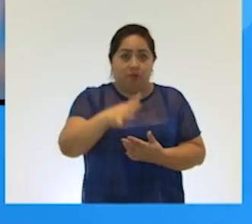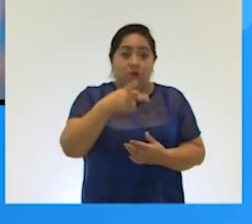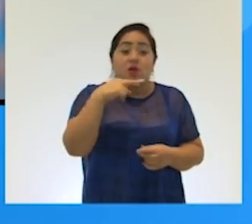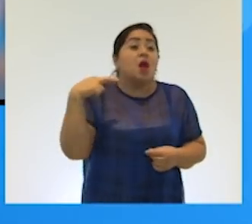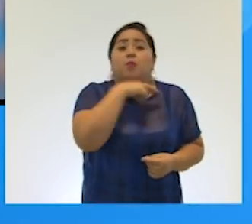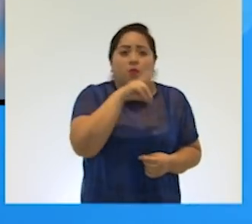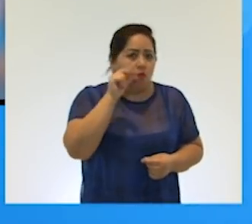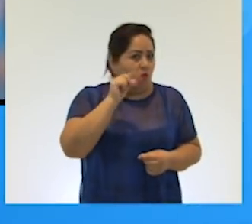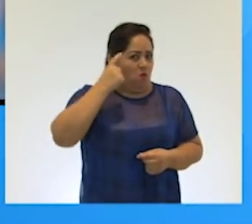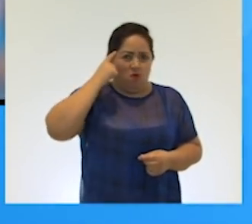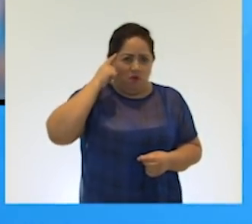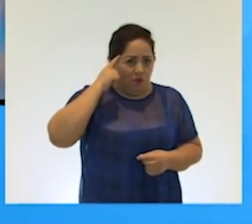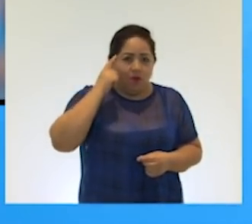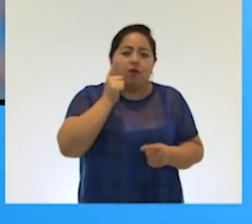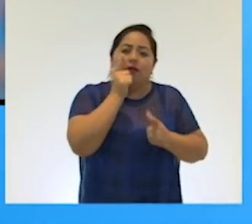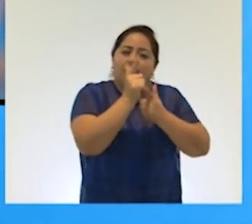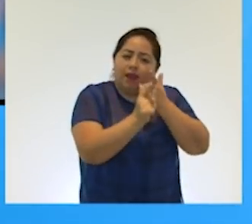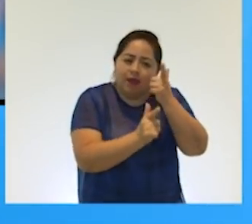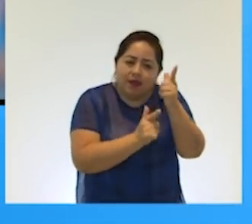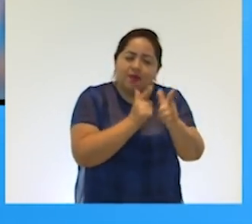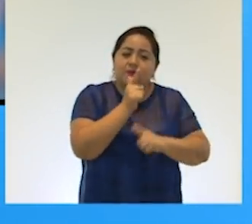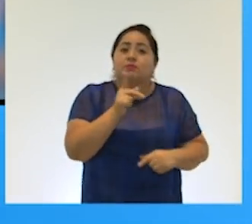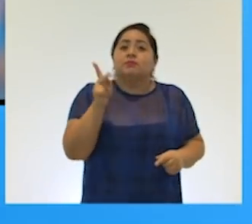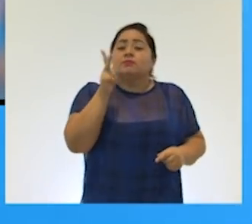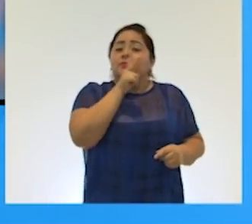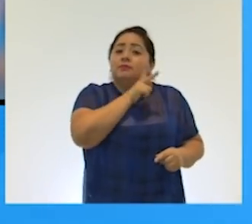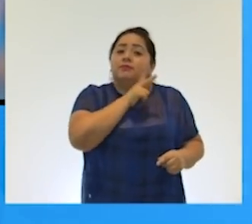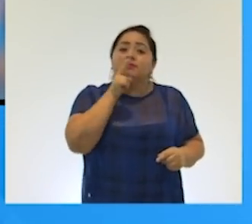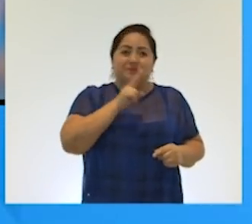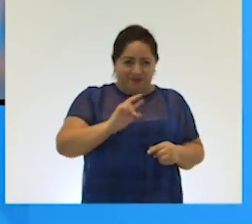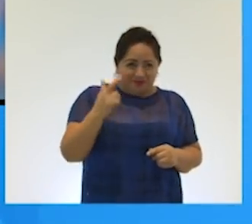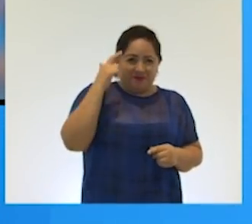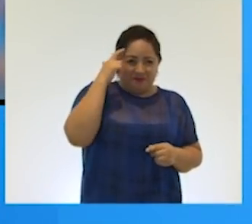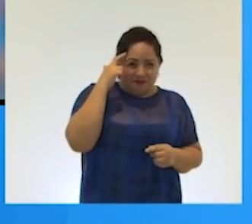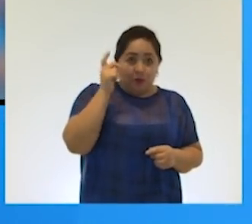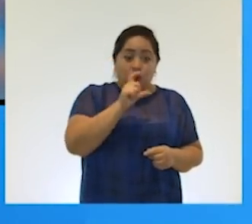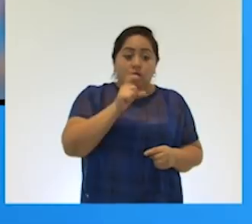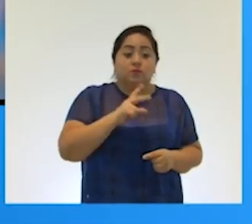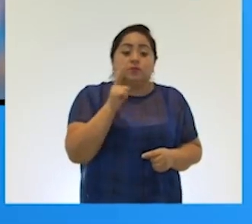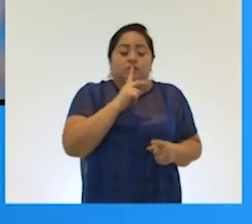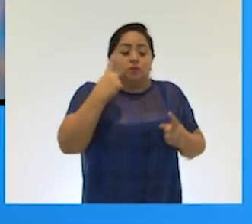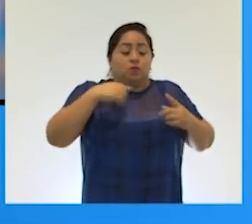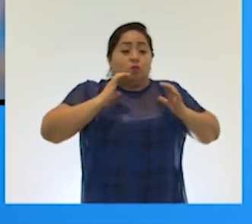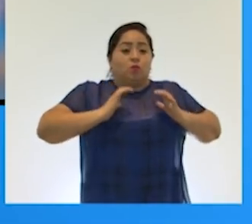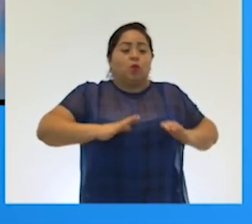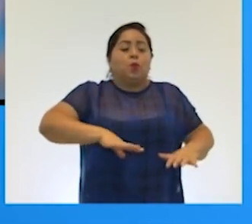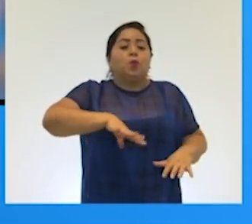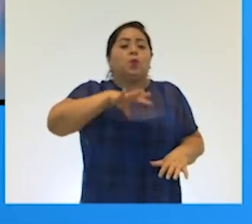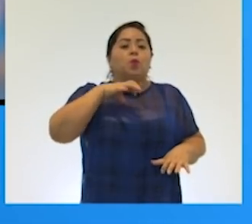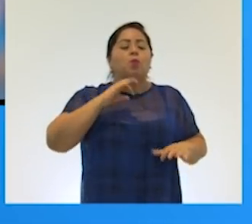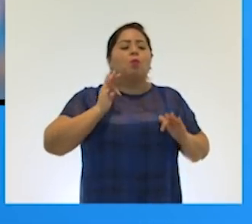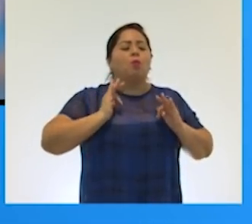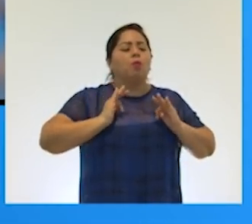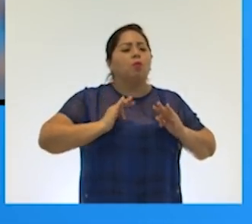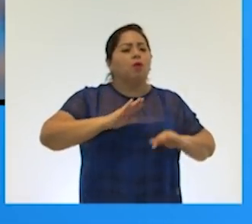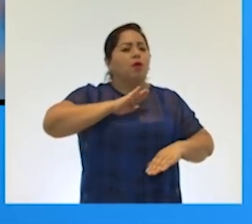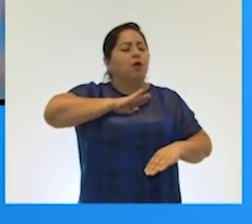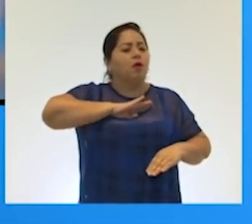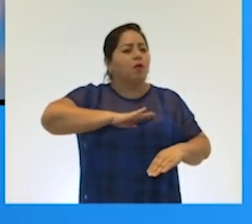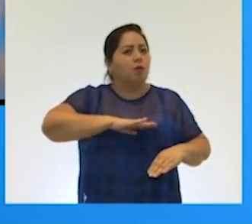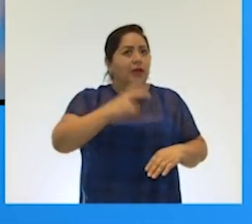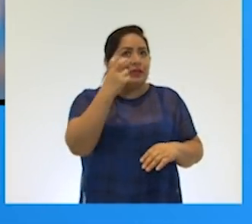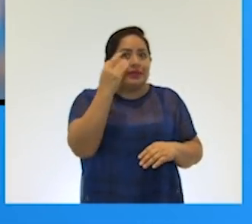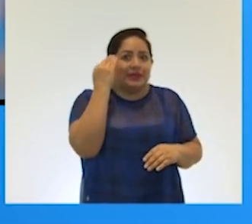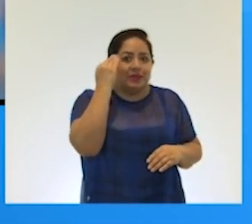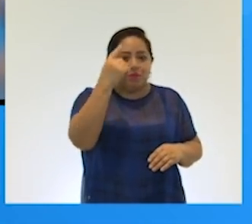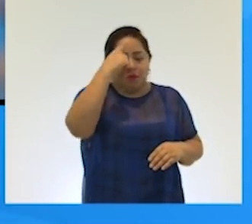enojados, sino lentamente y respirando al momento que lo hacemos. Al oxigenar nuestro cuerpo, nos calmamos y aprovechamos ese